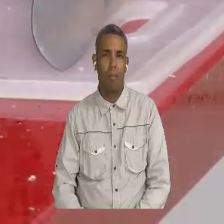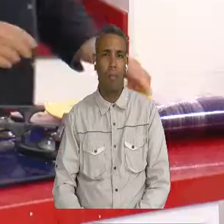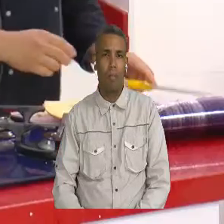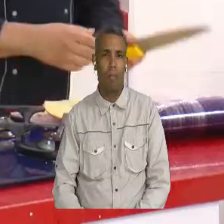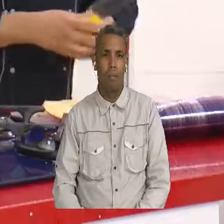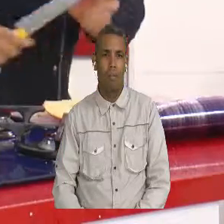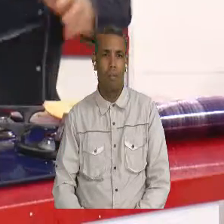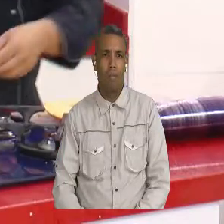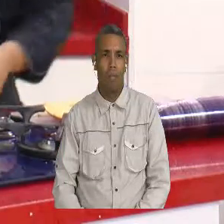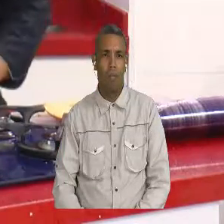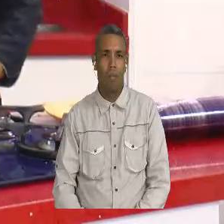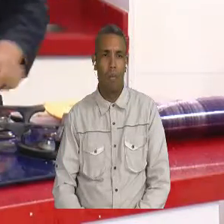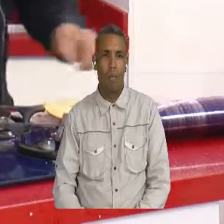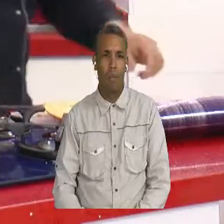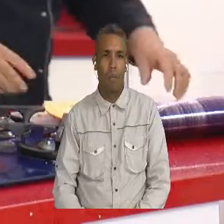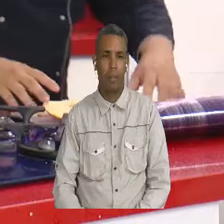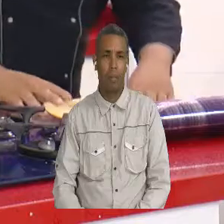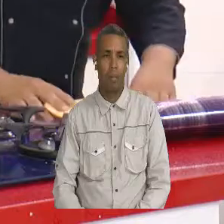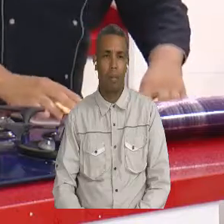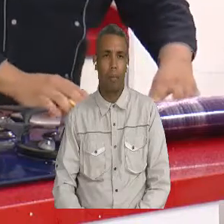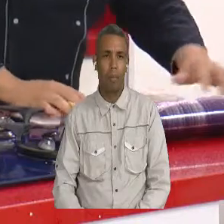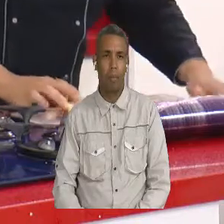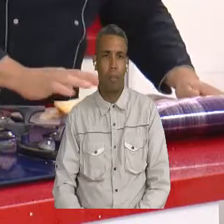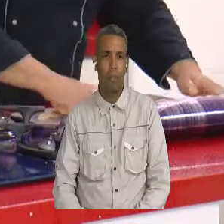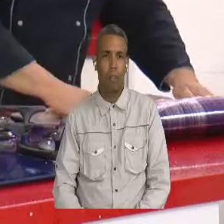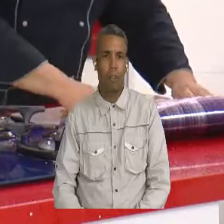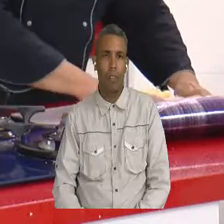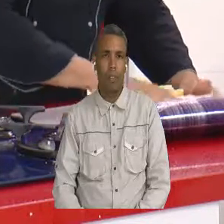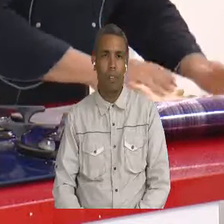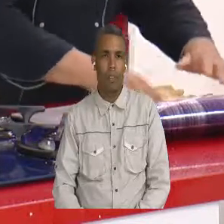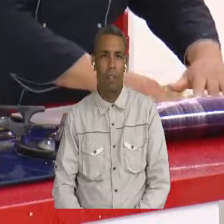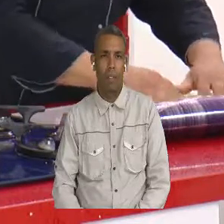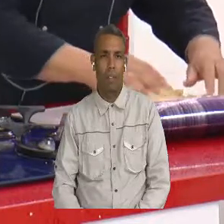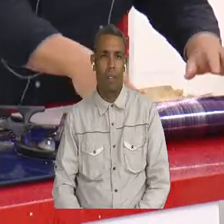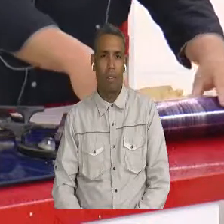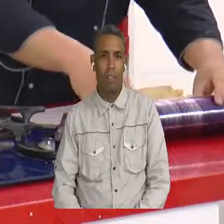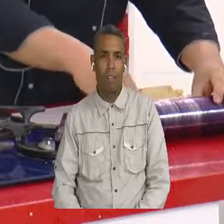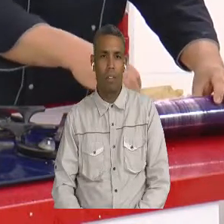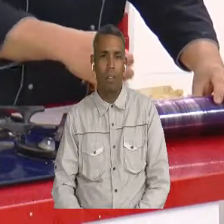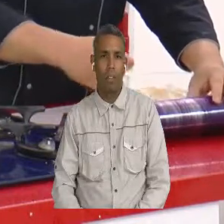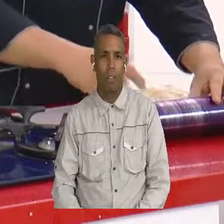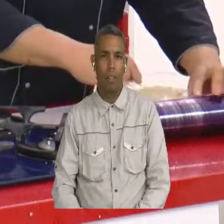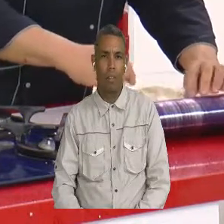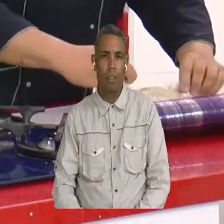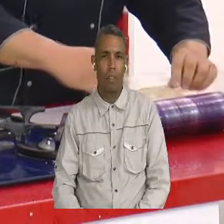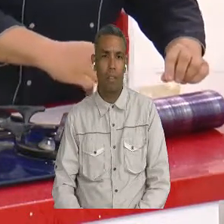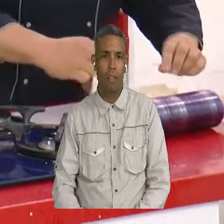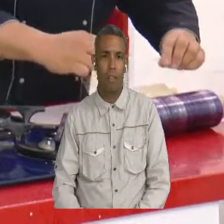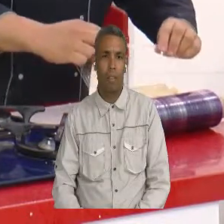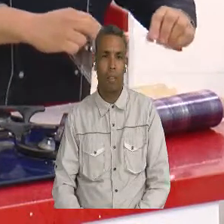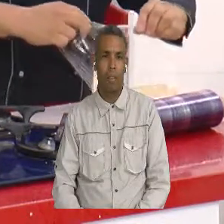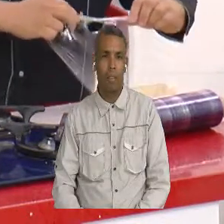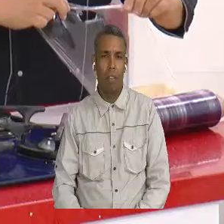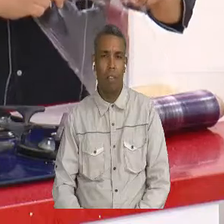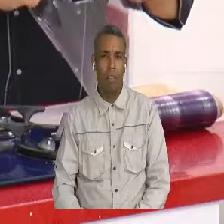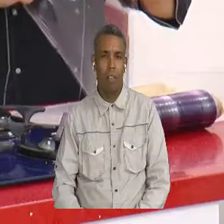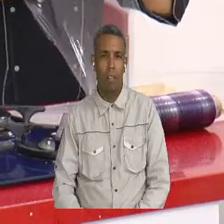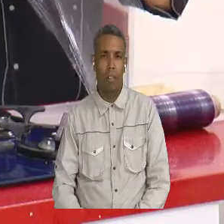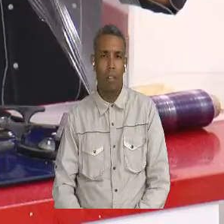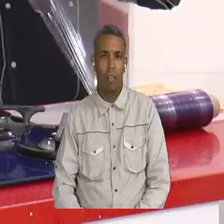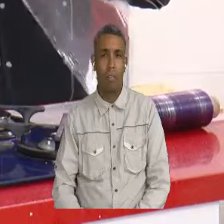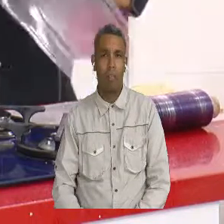Entonces acá, corro este cuchillo acá. ¿Cuál es la idea? Que voy a extender el papel, este es un papel vinipel. Sí. Lo pueden